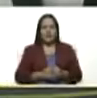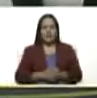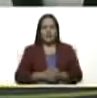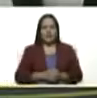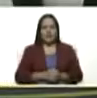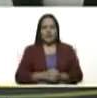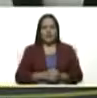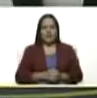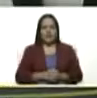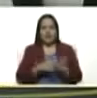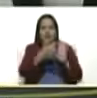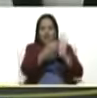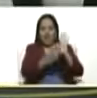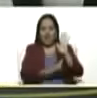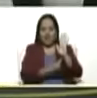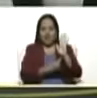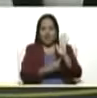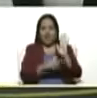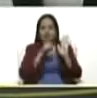Aquí tengo los 10